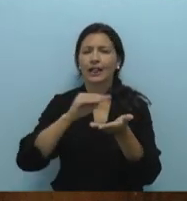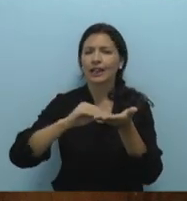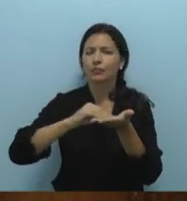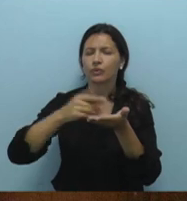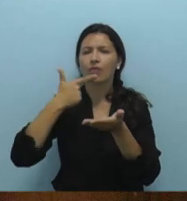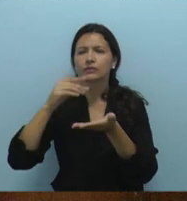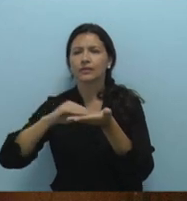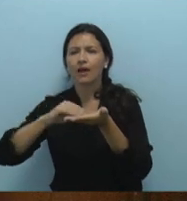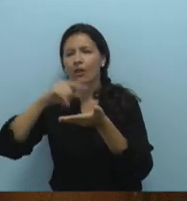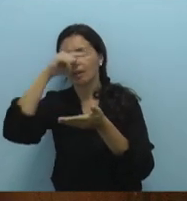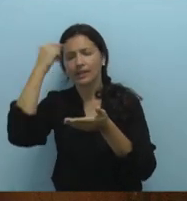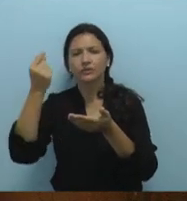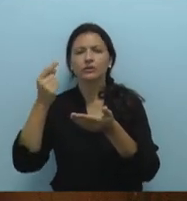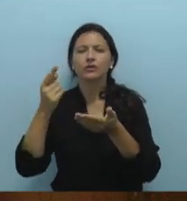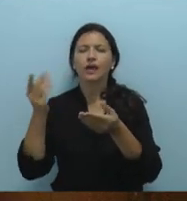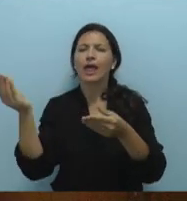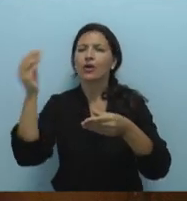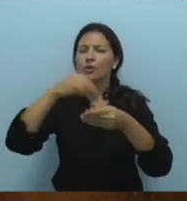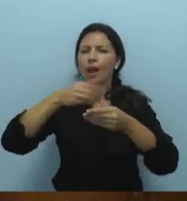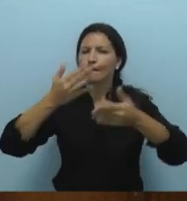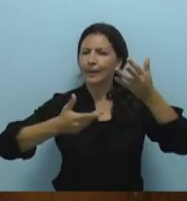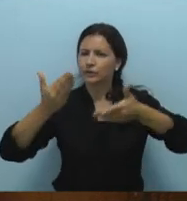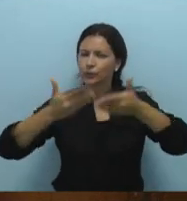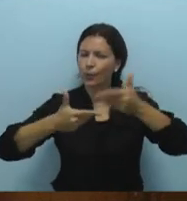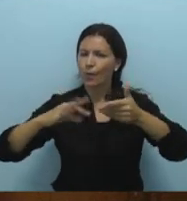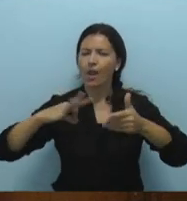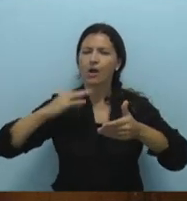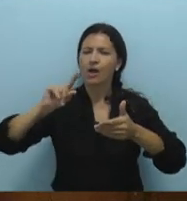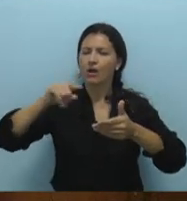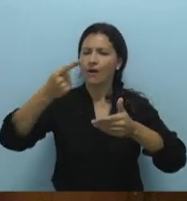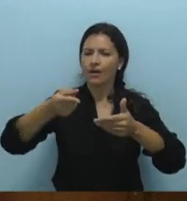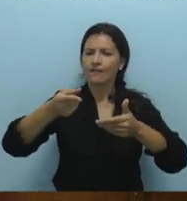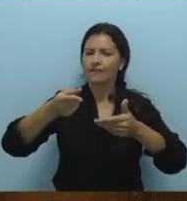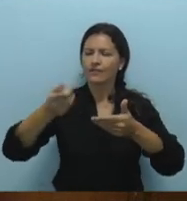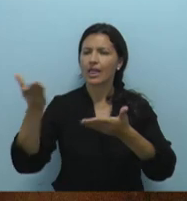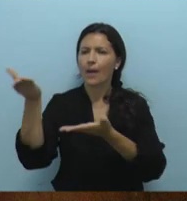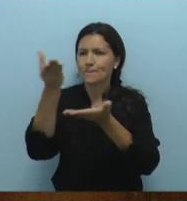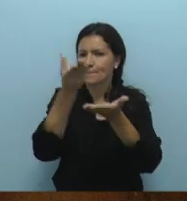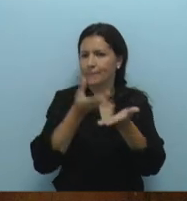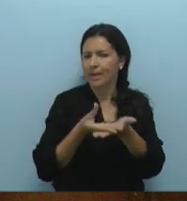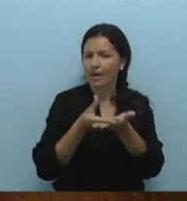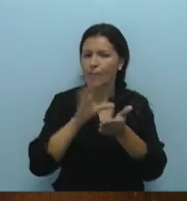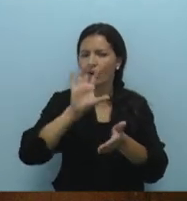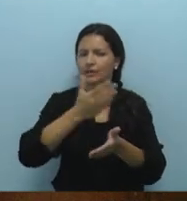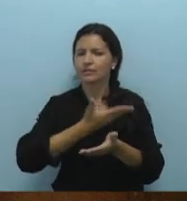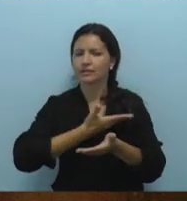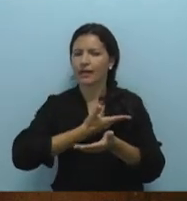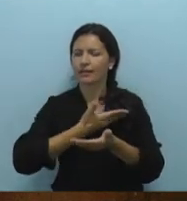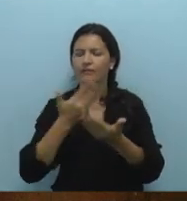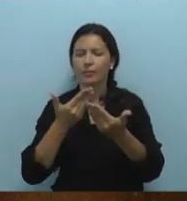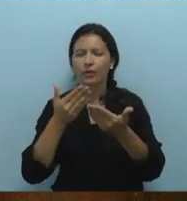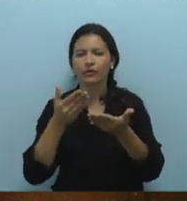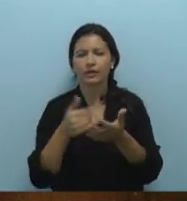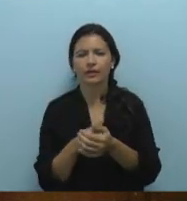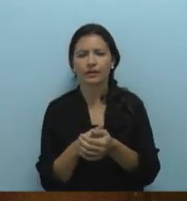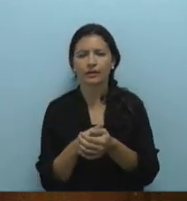Fe evalúen la incorporación al presupuesto para el año 2025 de la partida presupuestaria necesaria para restablecer el fondo